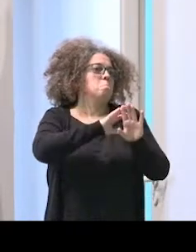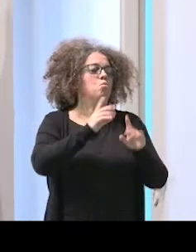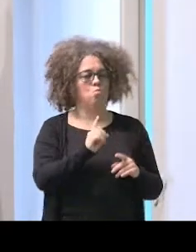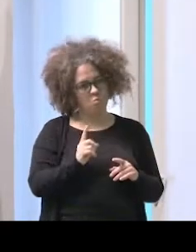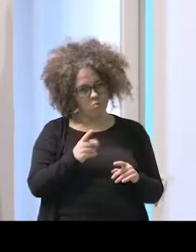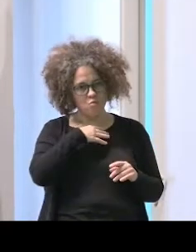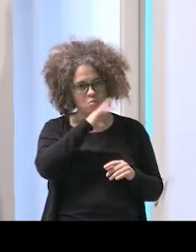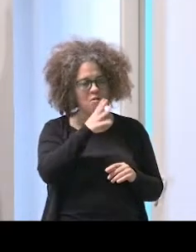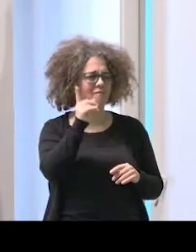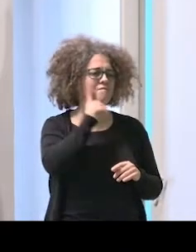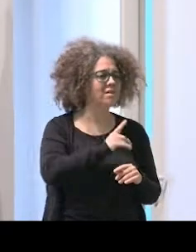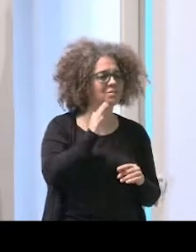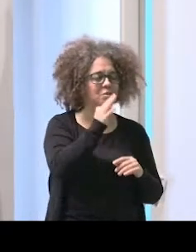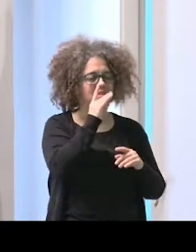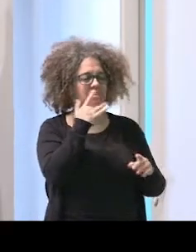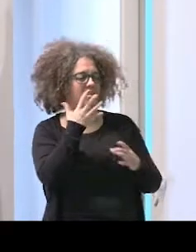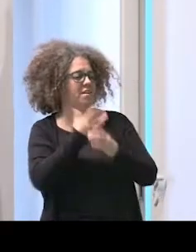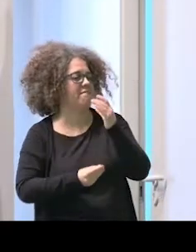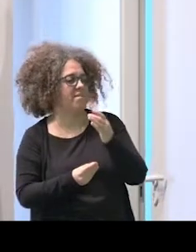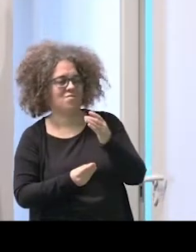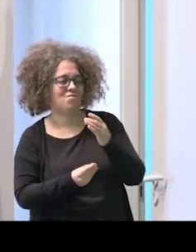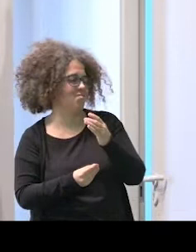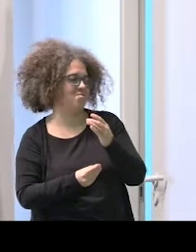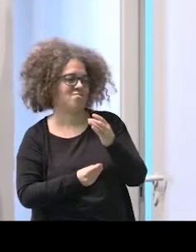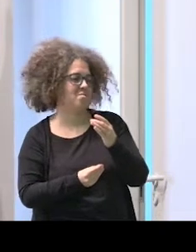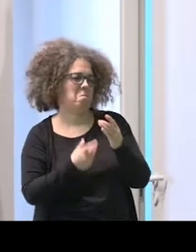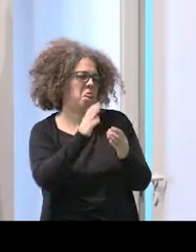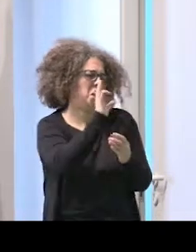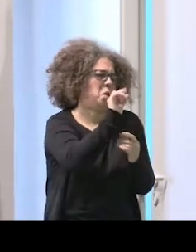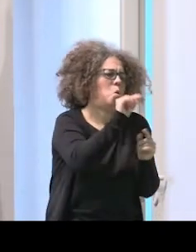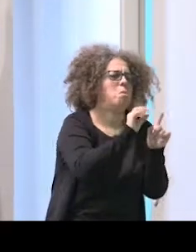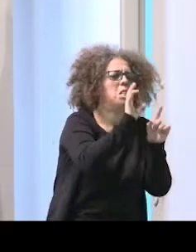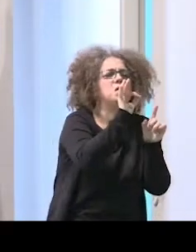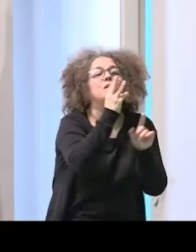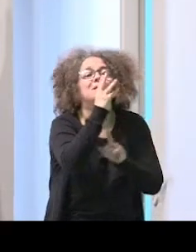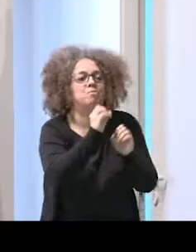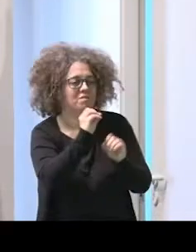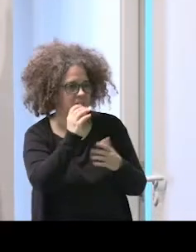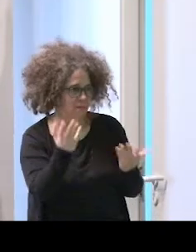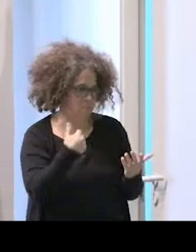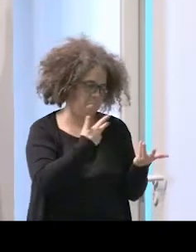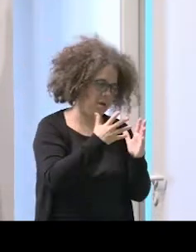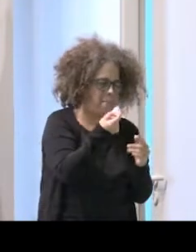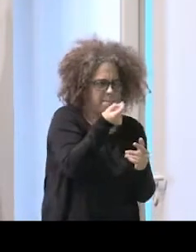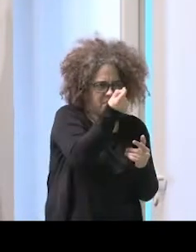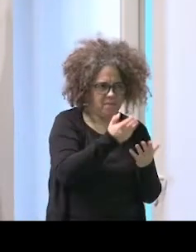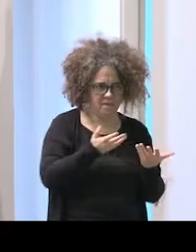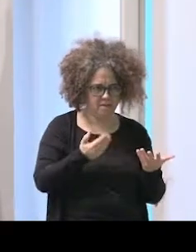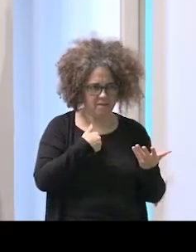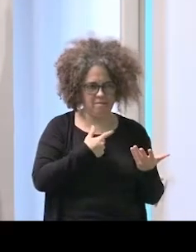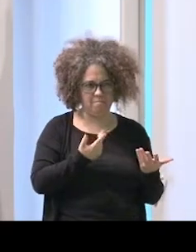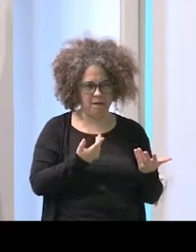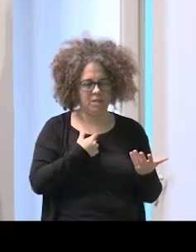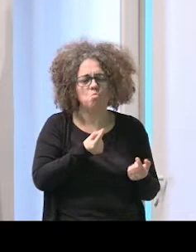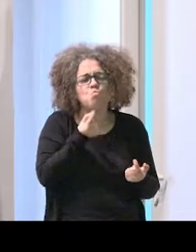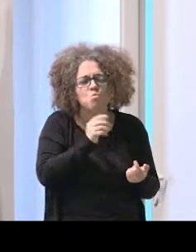incidencia de falsos positivos por lactancia materna es muy baja. Estamos hablando de un 0,03% de las muestras aproximadamente, 0,1%. ¿Vale? O sea que es